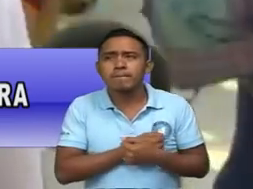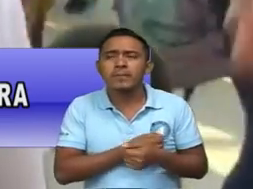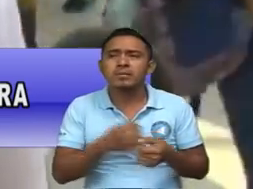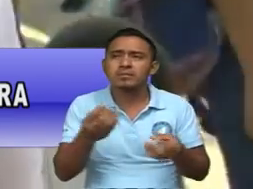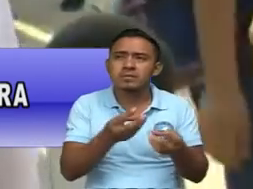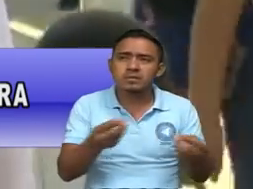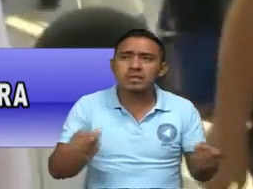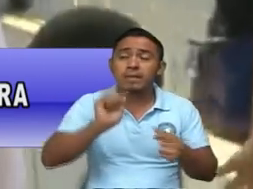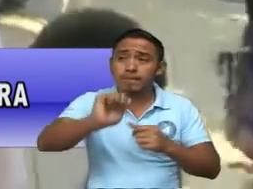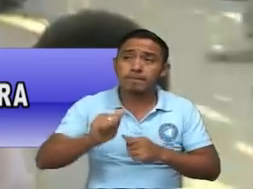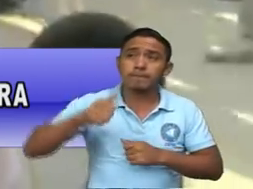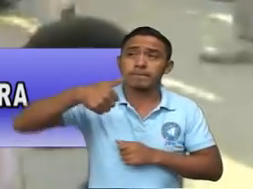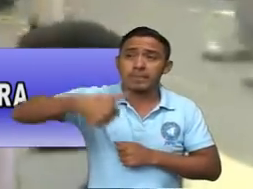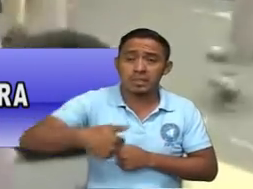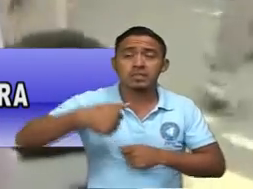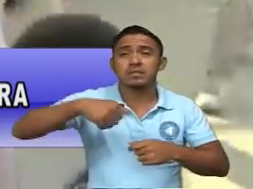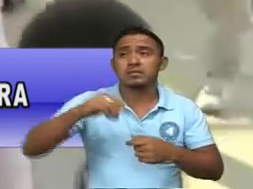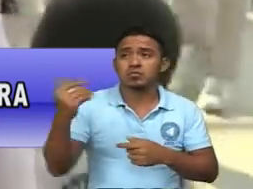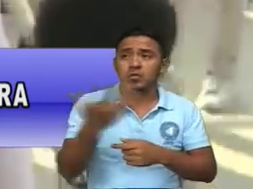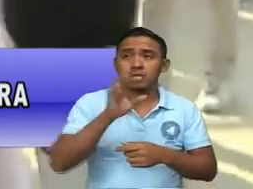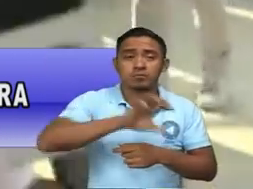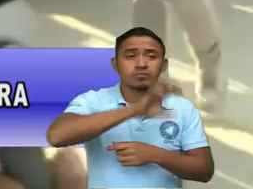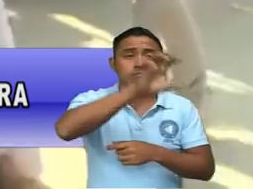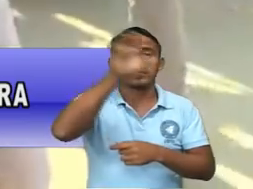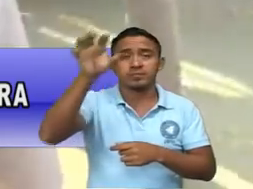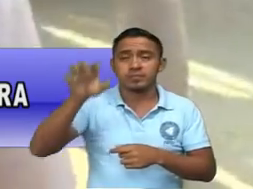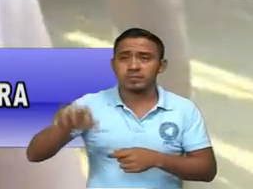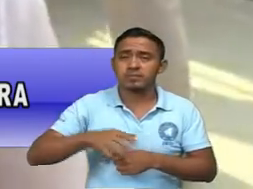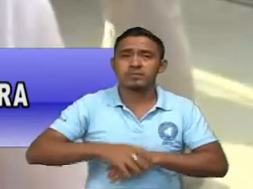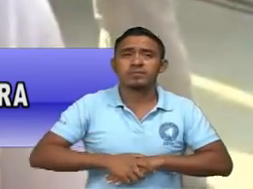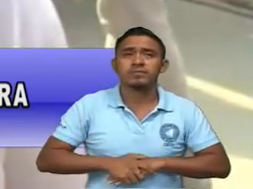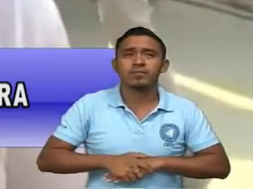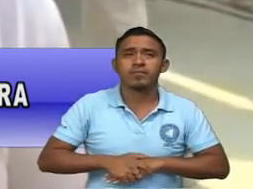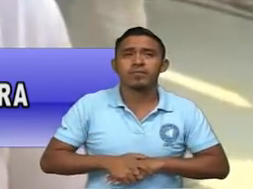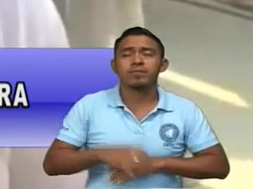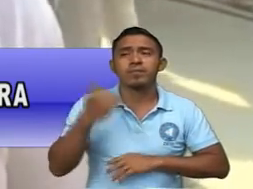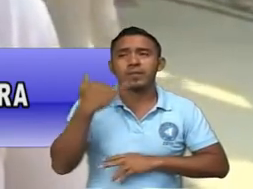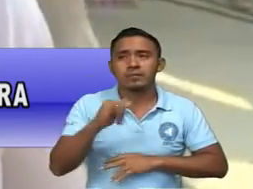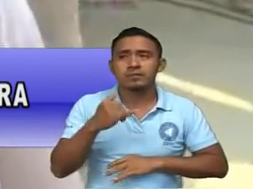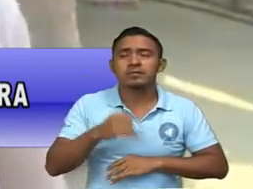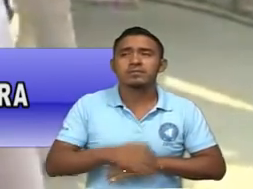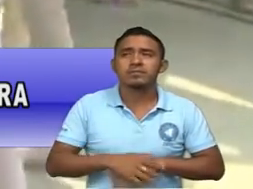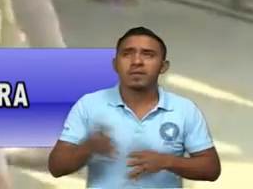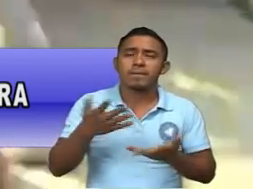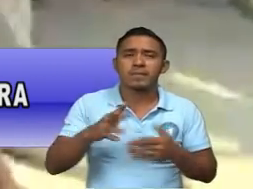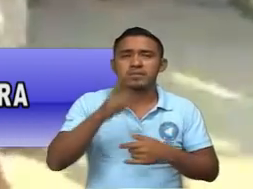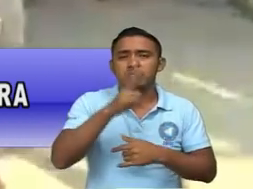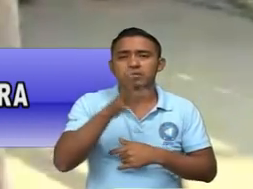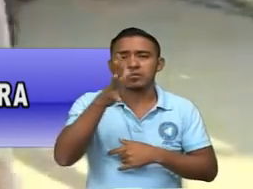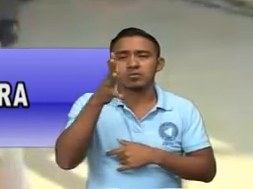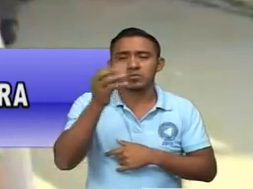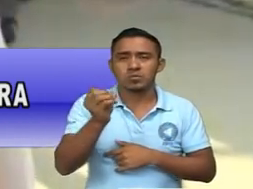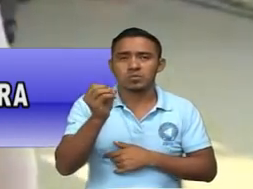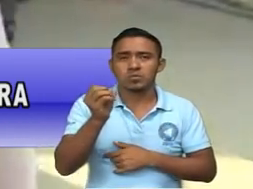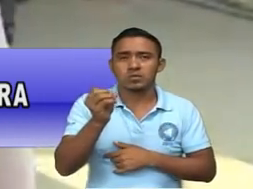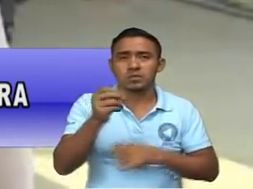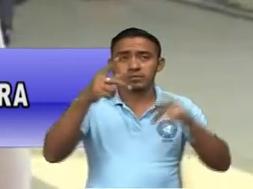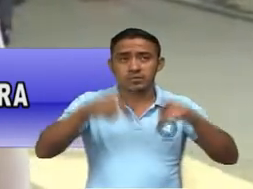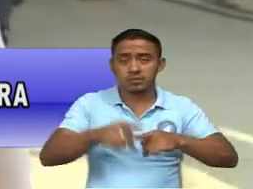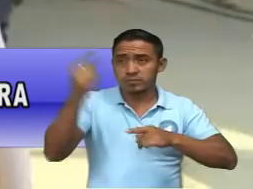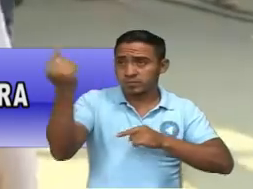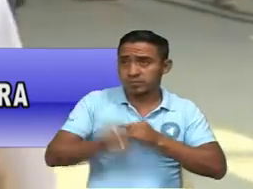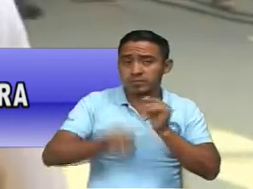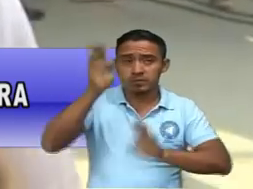va a repetir el día de mañana en todas las cabeceras departamentales. Sí, hay más de 250